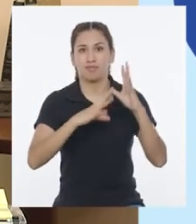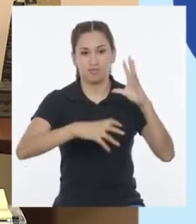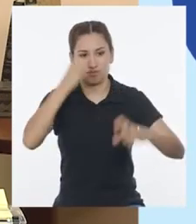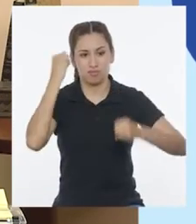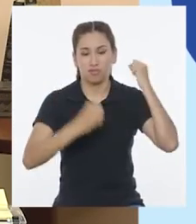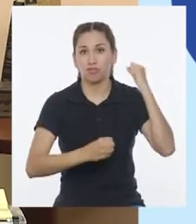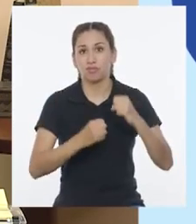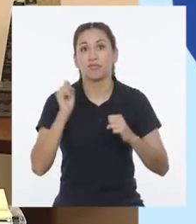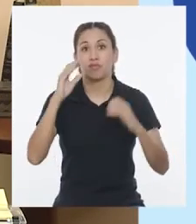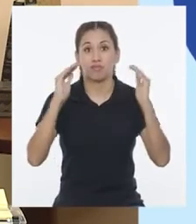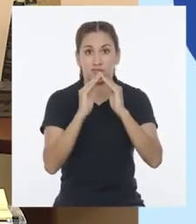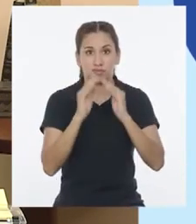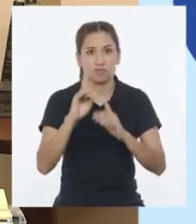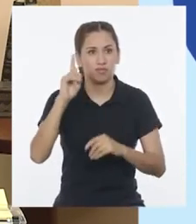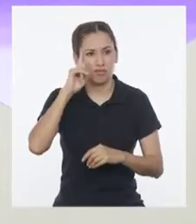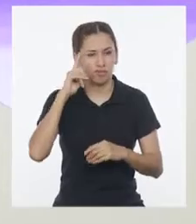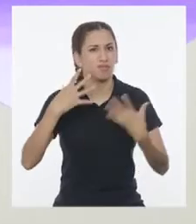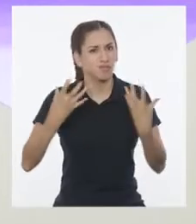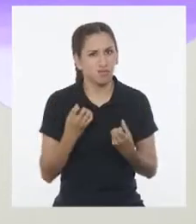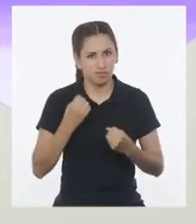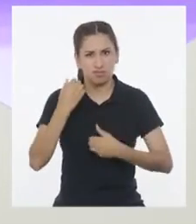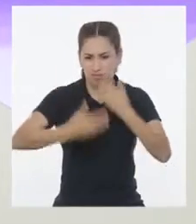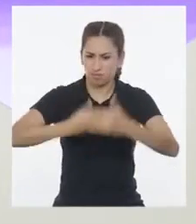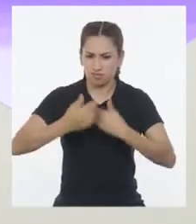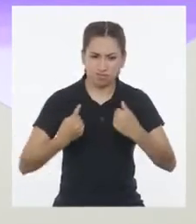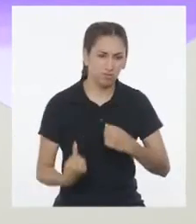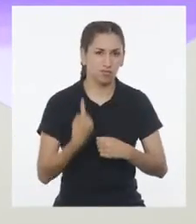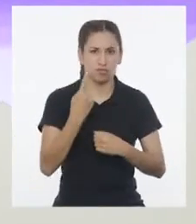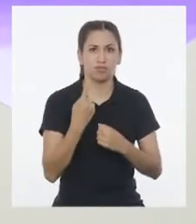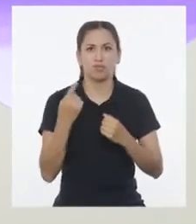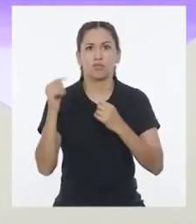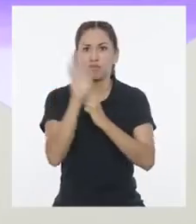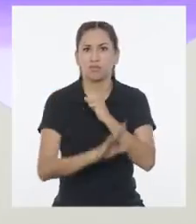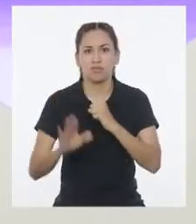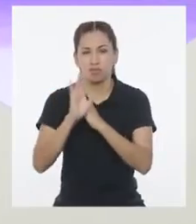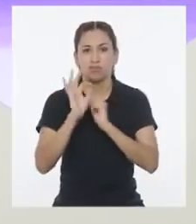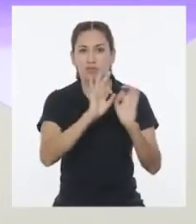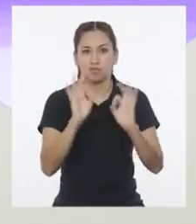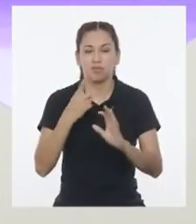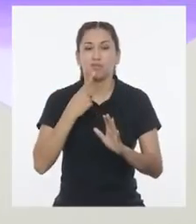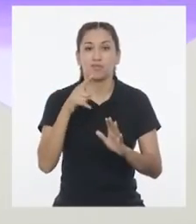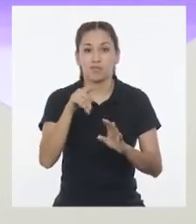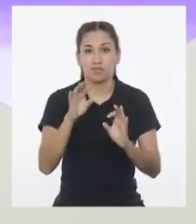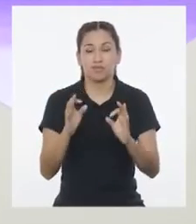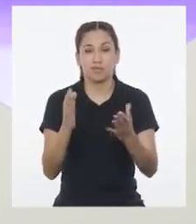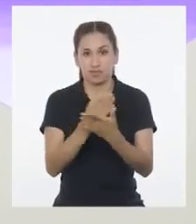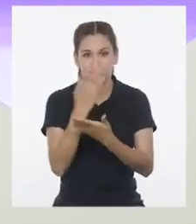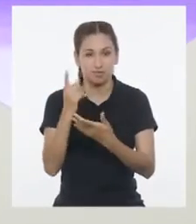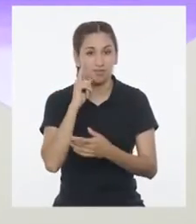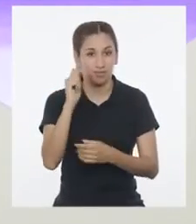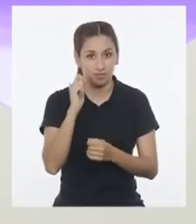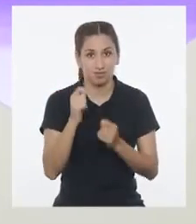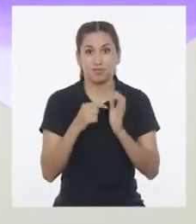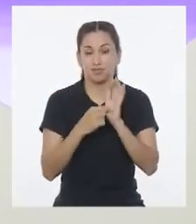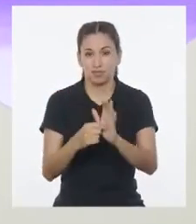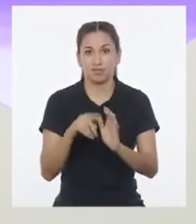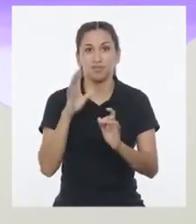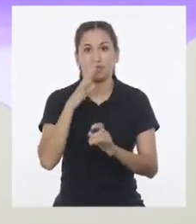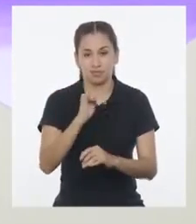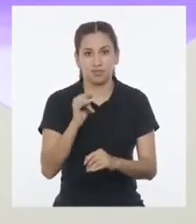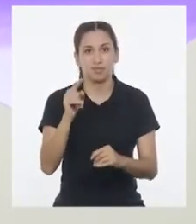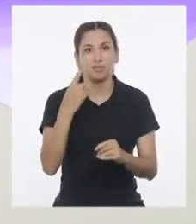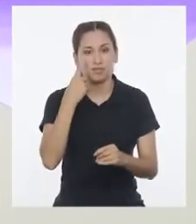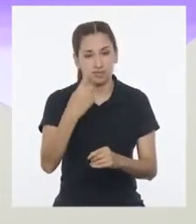asaltos, estaban asaltando ya las casas. La gente se propuso salir adelante en su lucha contra la inseguridad, como lo demuestra ese tipo